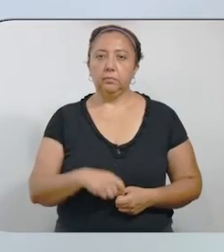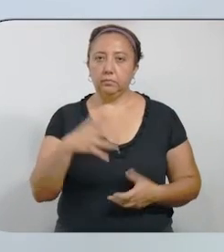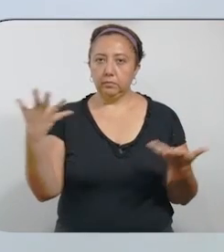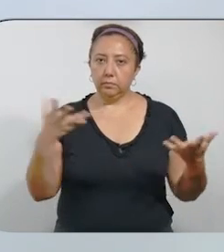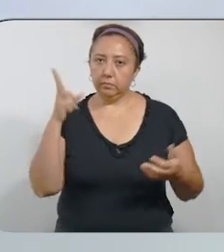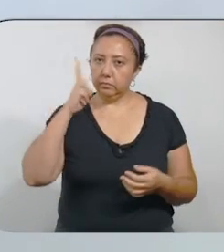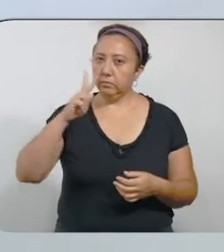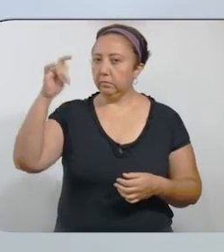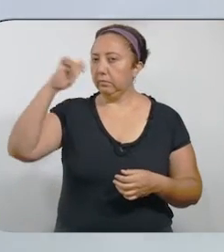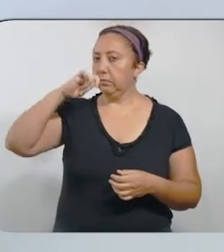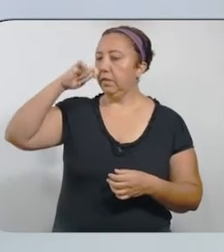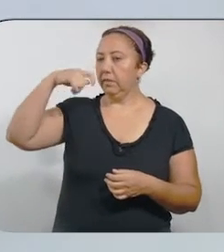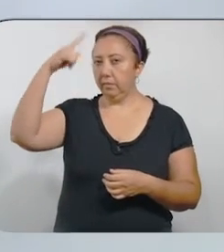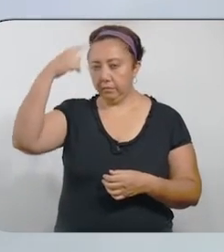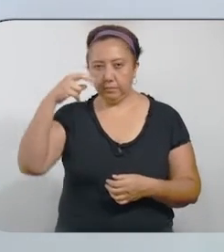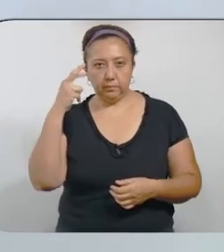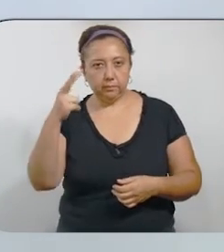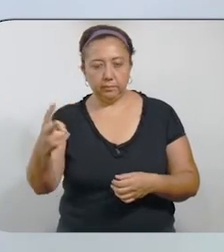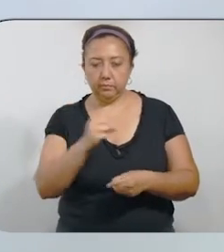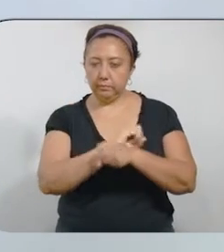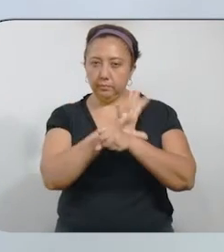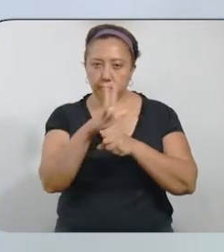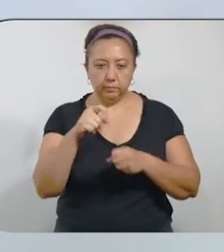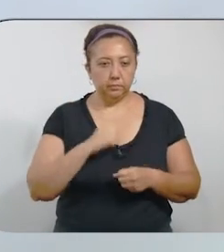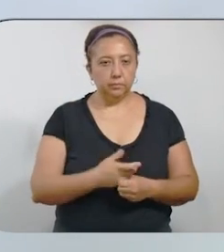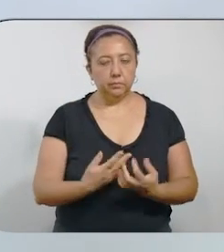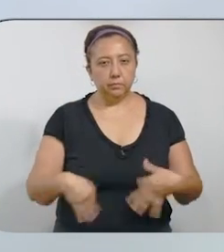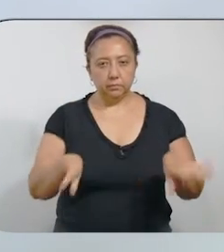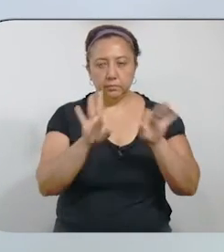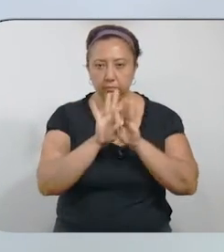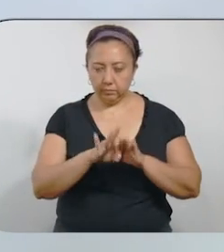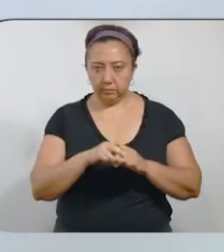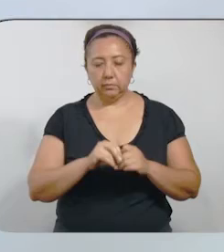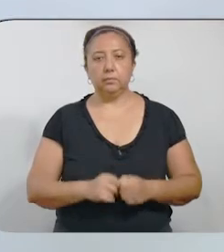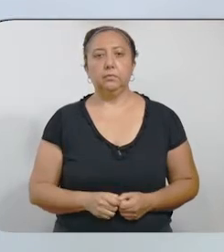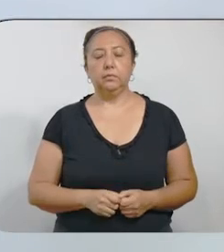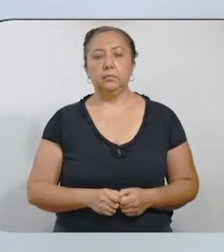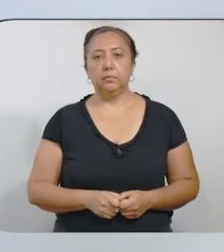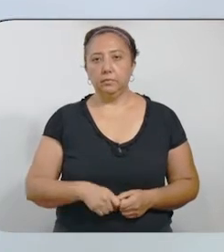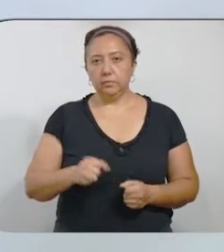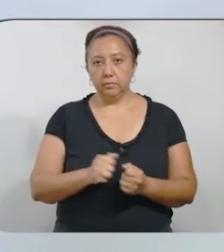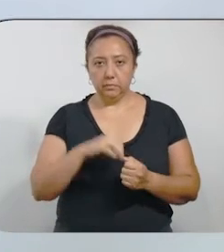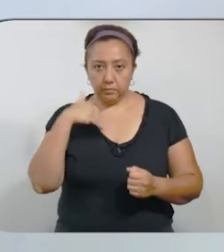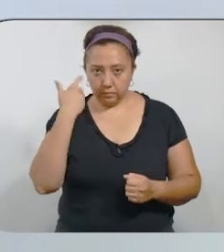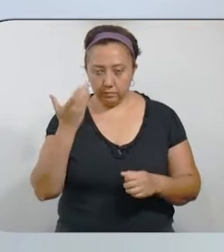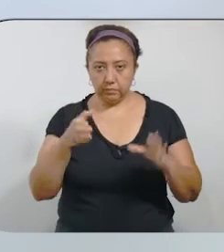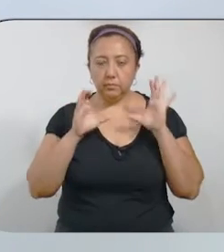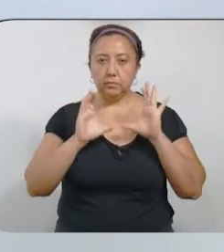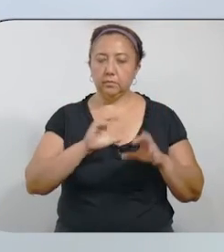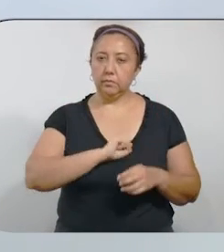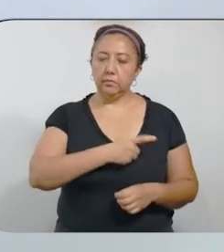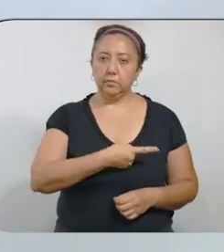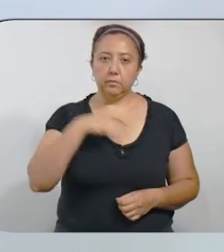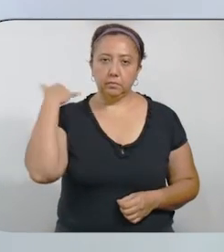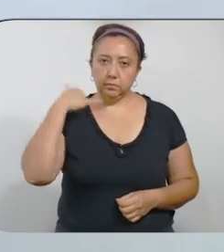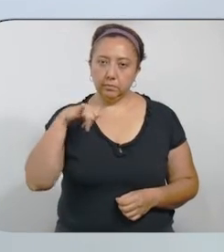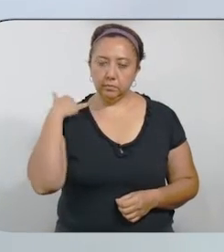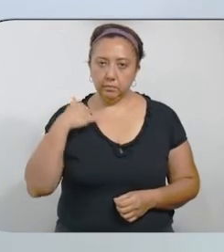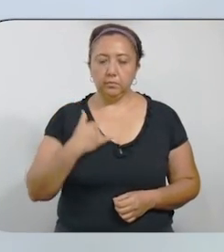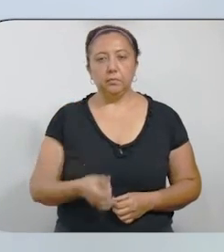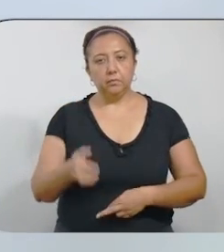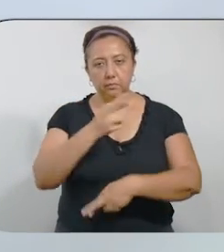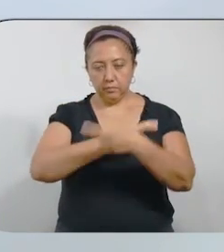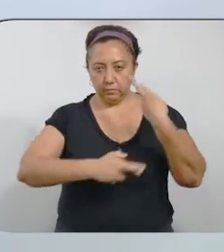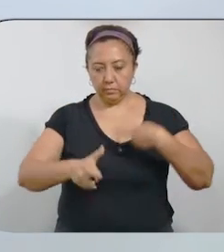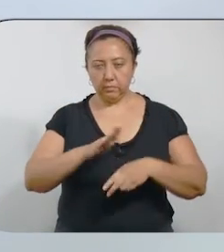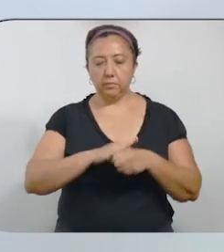salud estatal aplicará pruebas para detectar coronavirus en lugares determinados y estratégicos con el objetivo de proteger la salud de los yucatecos y preparar